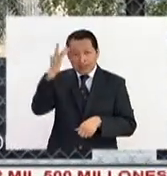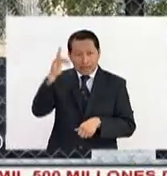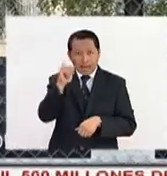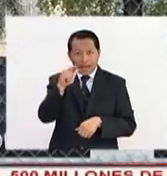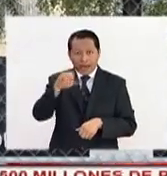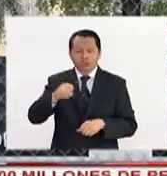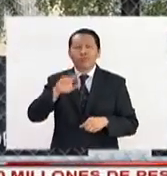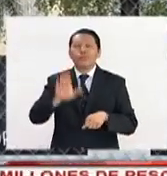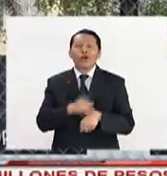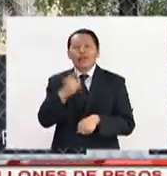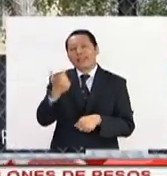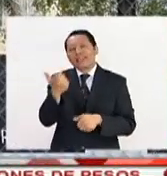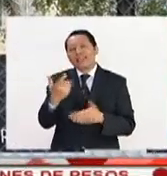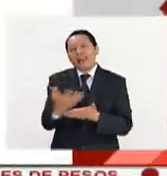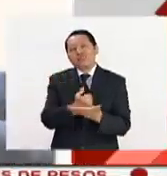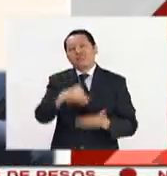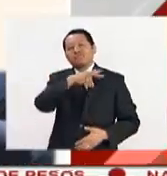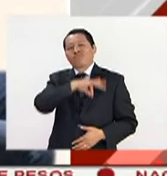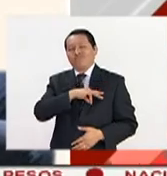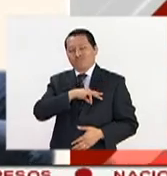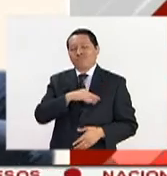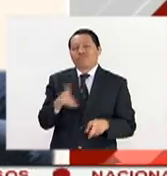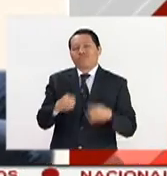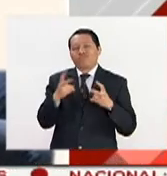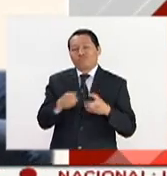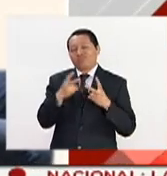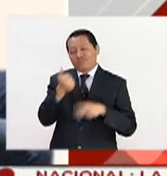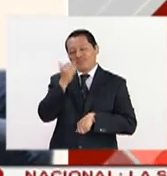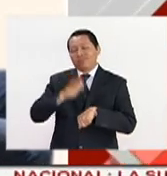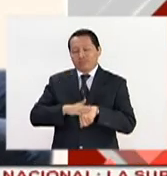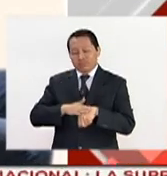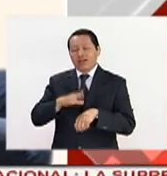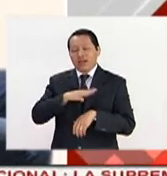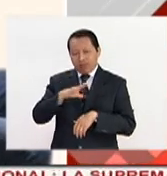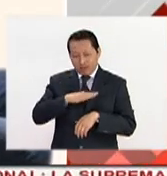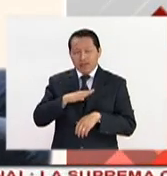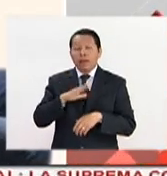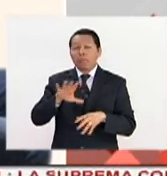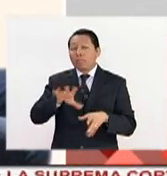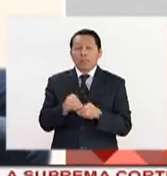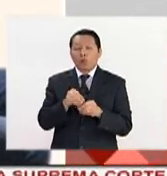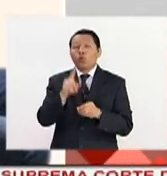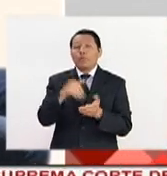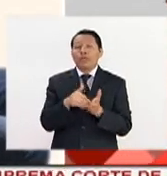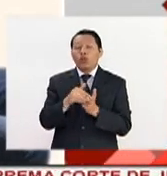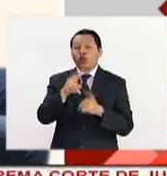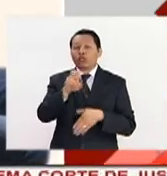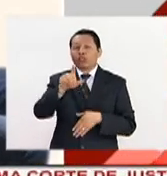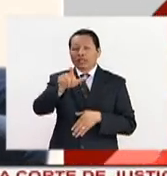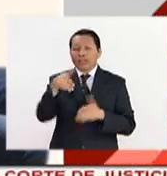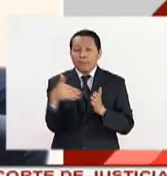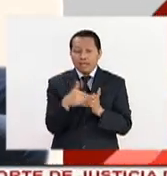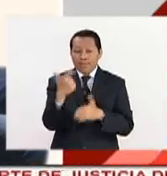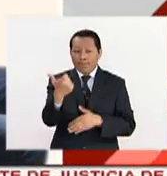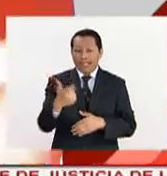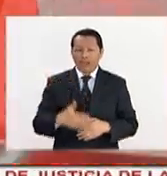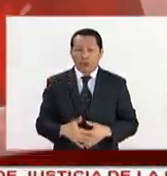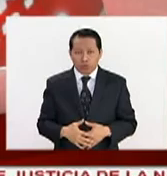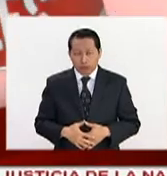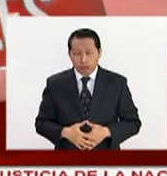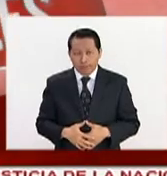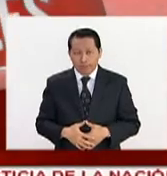por haber desviado recursos públicos durante su administración, por un monto de 1.217.000